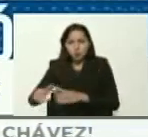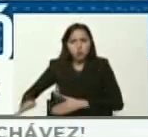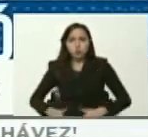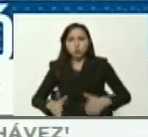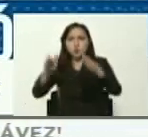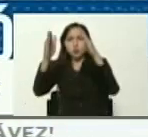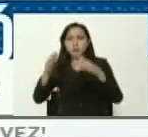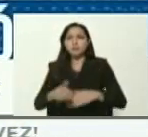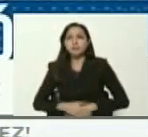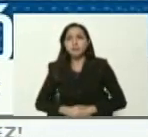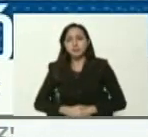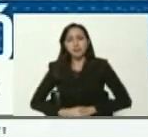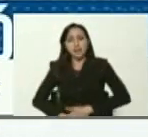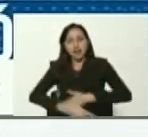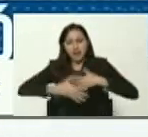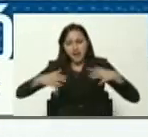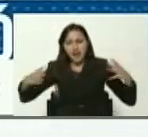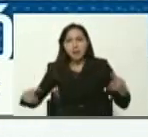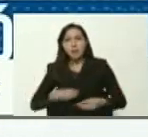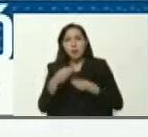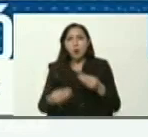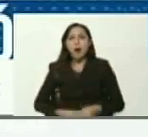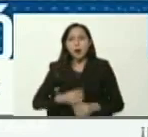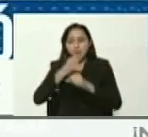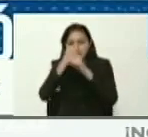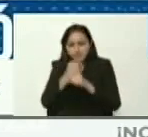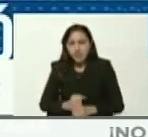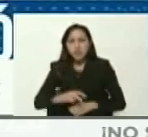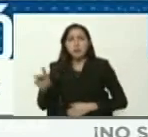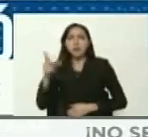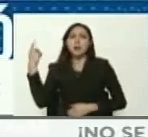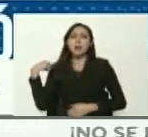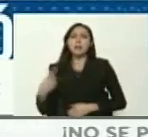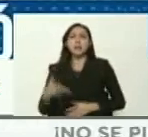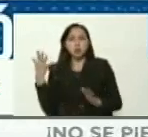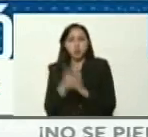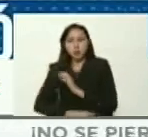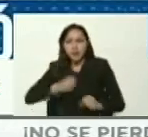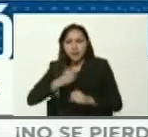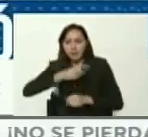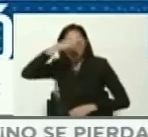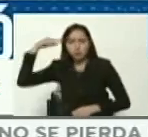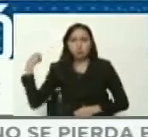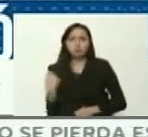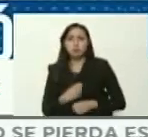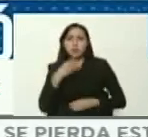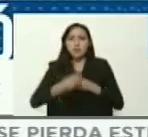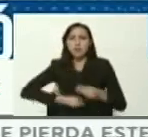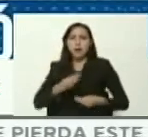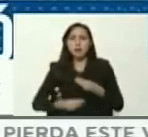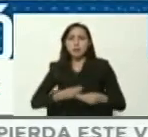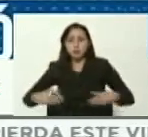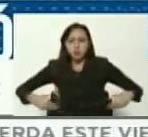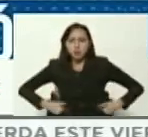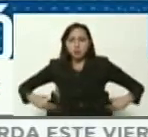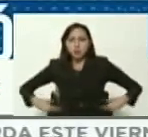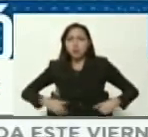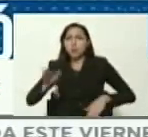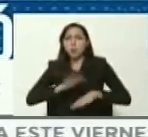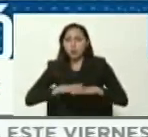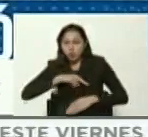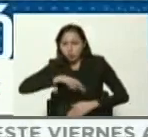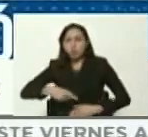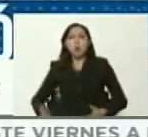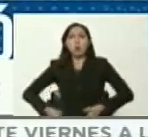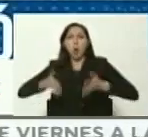la abundancia y a la prosperidad que Venezuela va a tener, producto de su trabajo, producto de su esfuerzo, porque lo vamos a